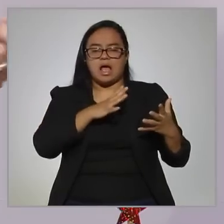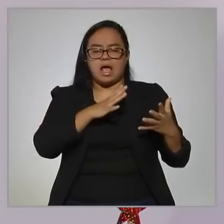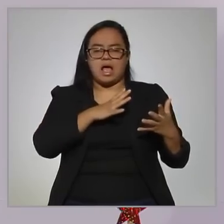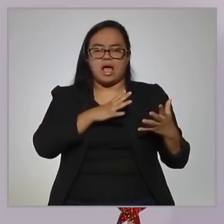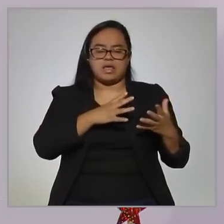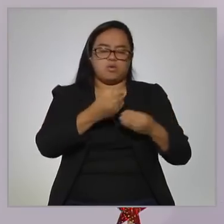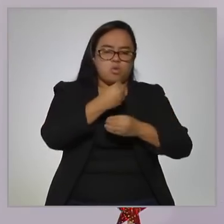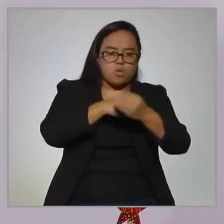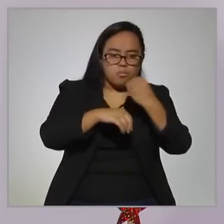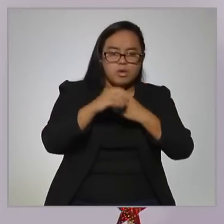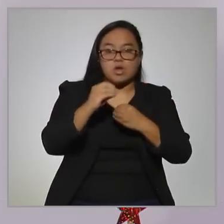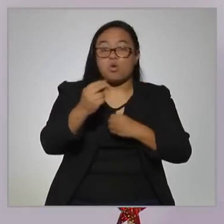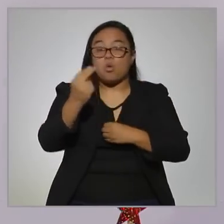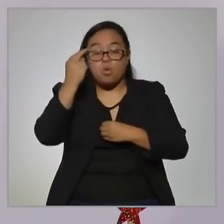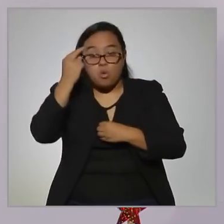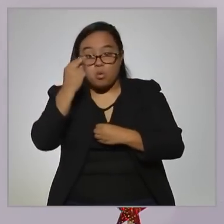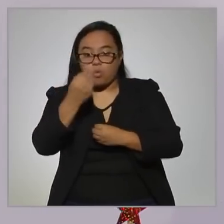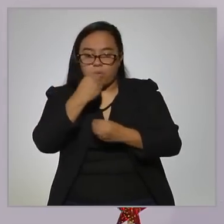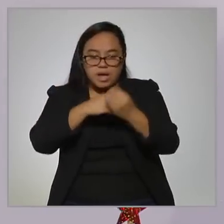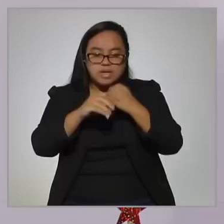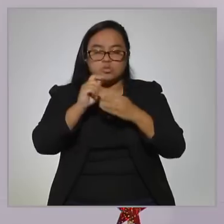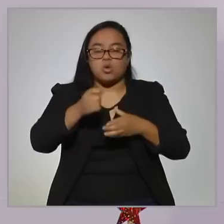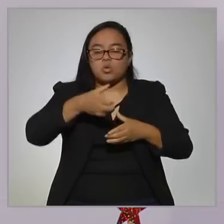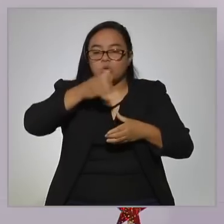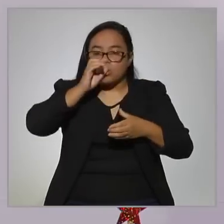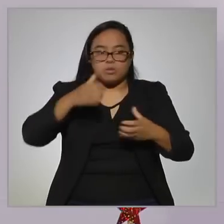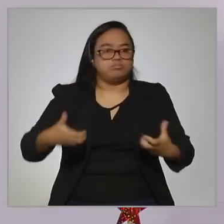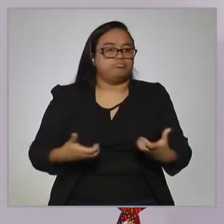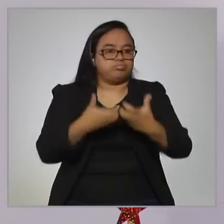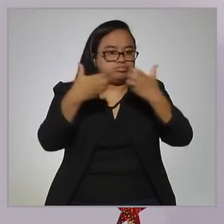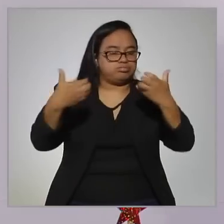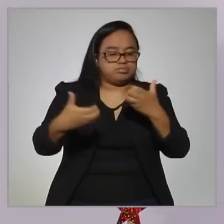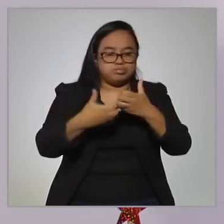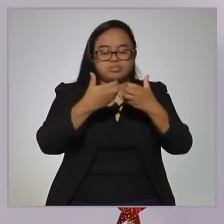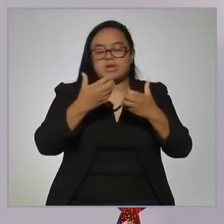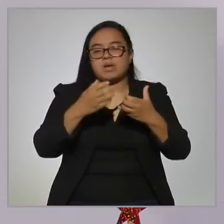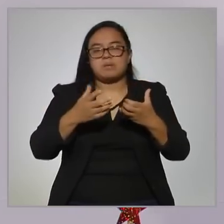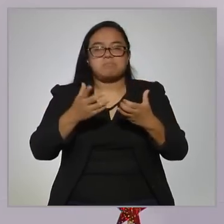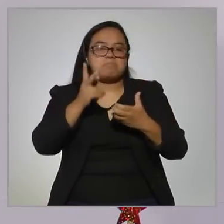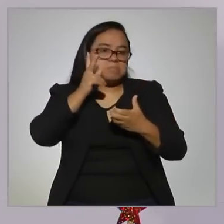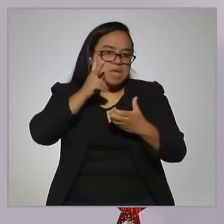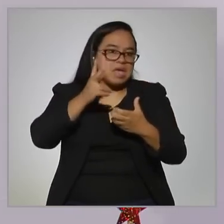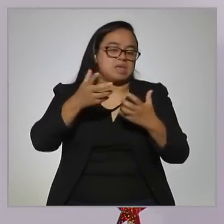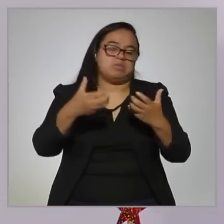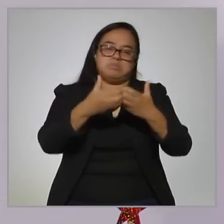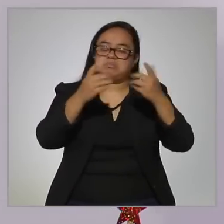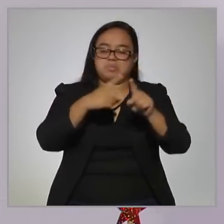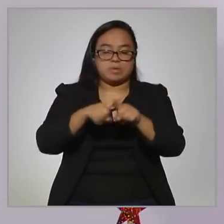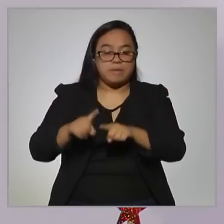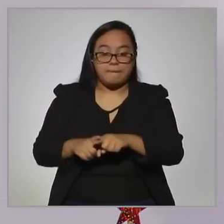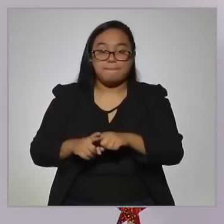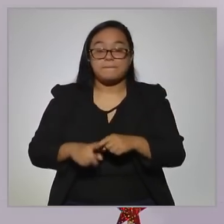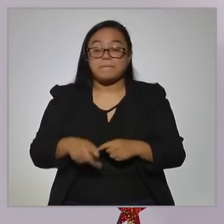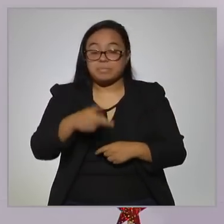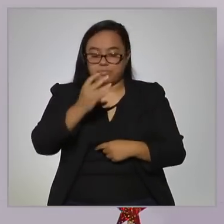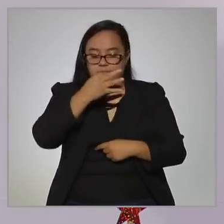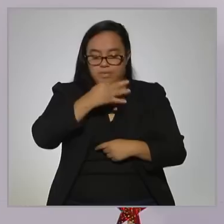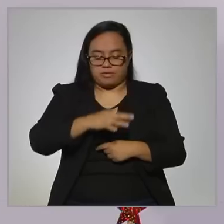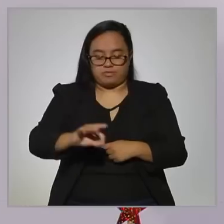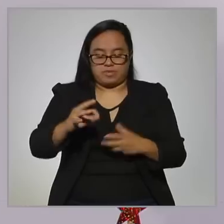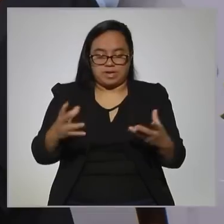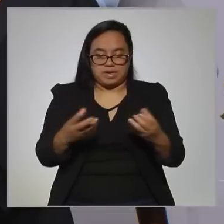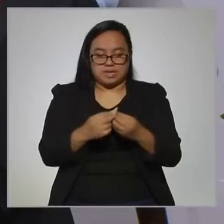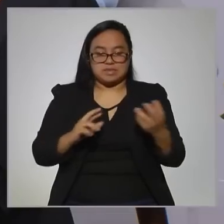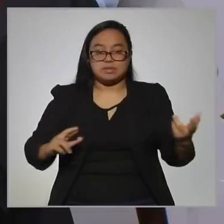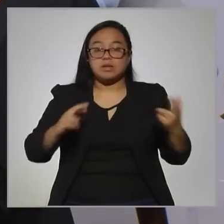o se come las uvas, o se bebe sidra o champaña o lo que haya, ¿no? Pero va precedido de una fiesta religiosa muy importante